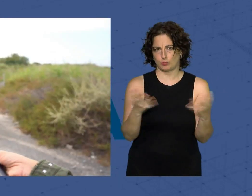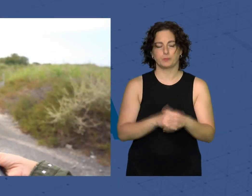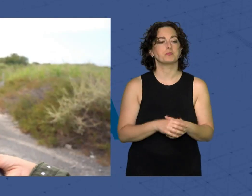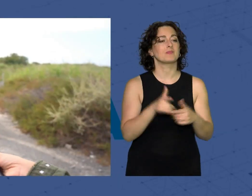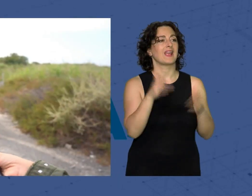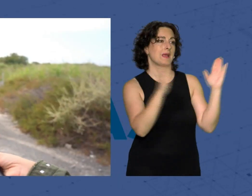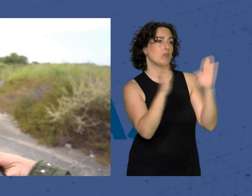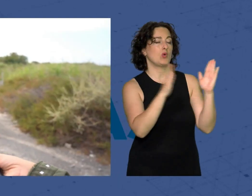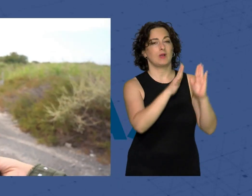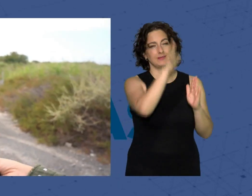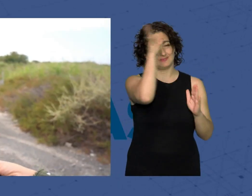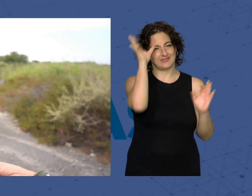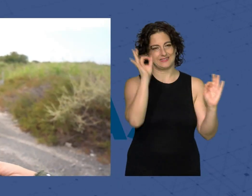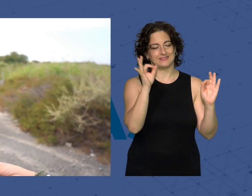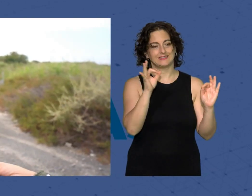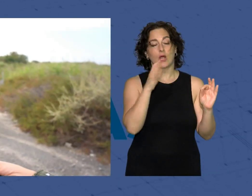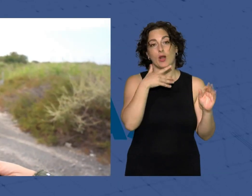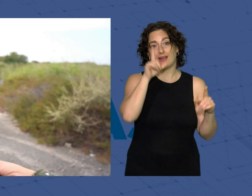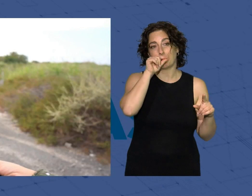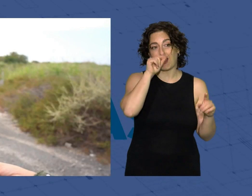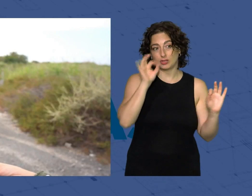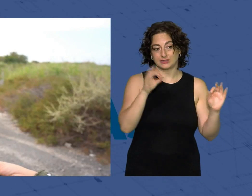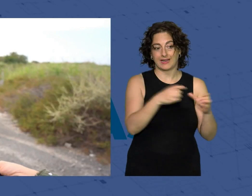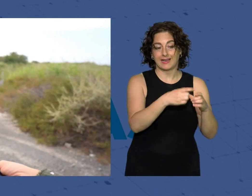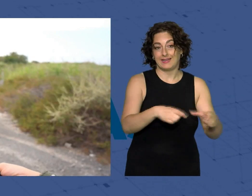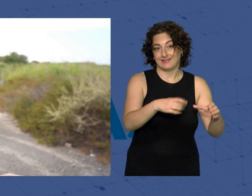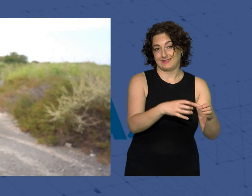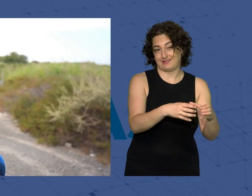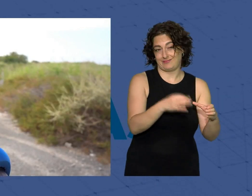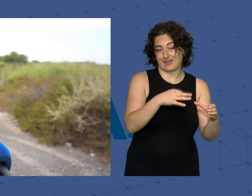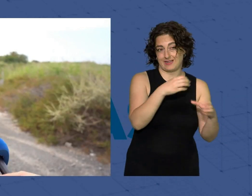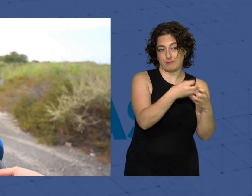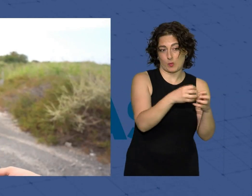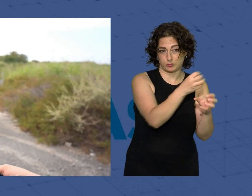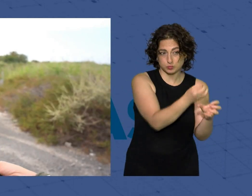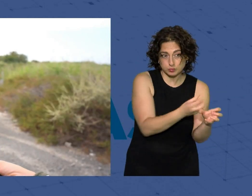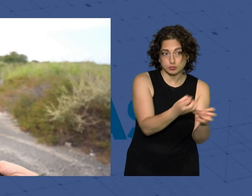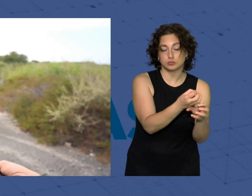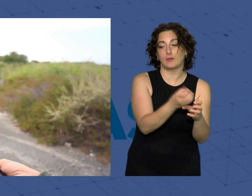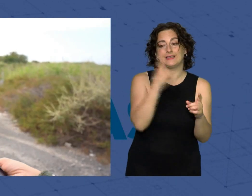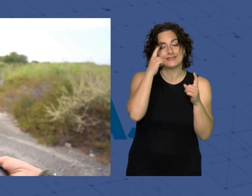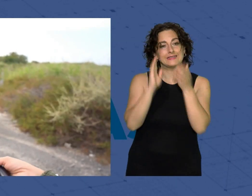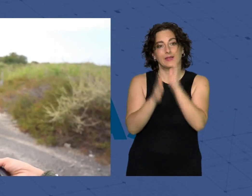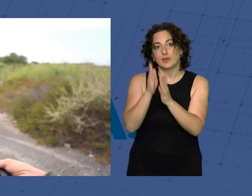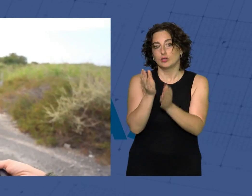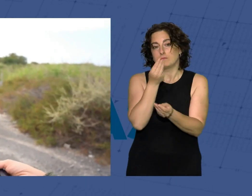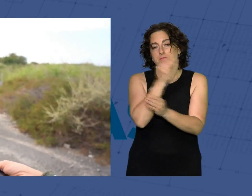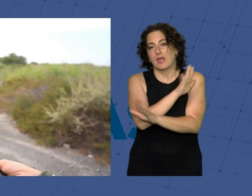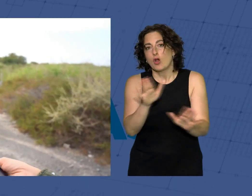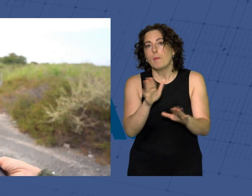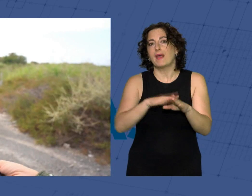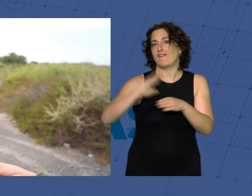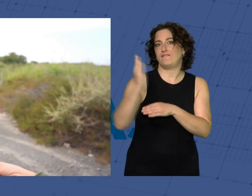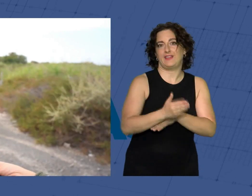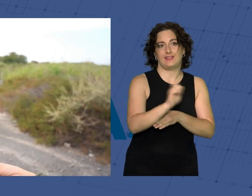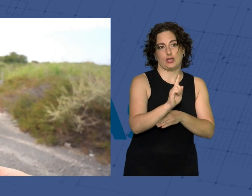estiva de nidificación y que podamos entrar a tratar las charcas de la mejor manera posible para no tener que perjudicar a